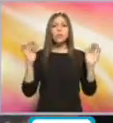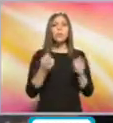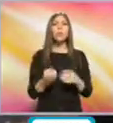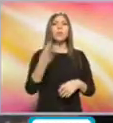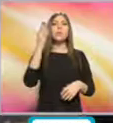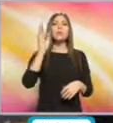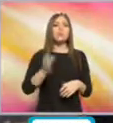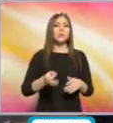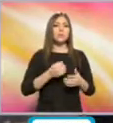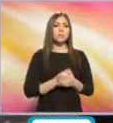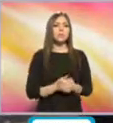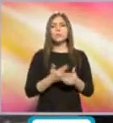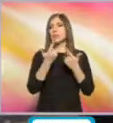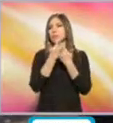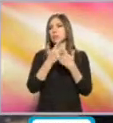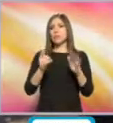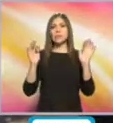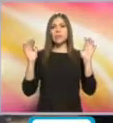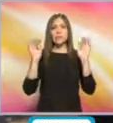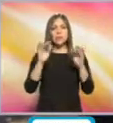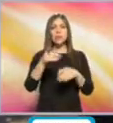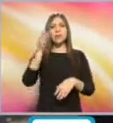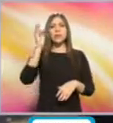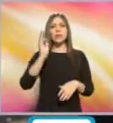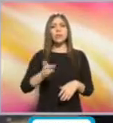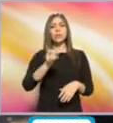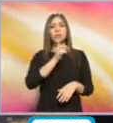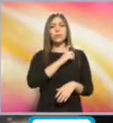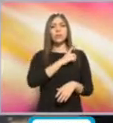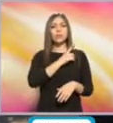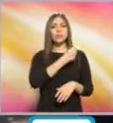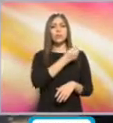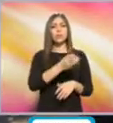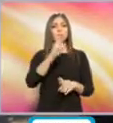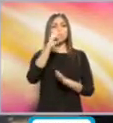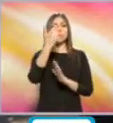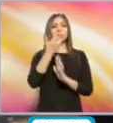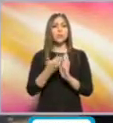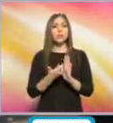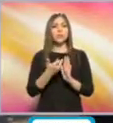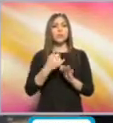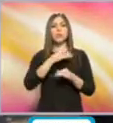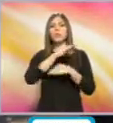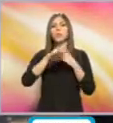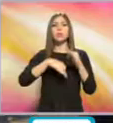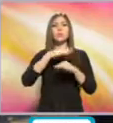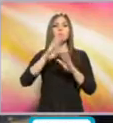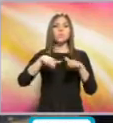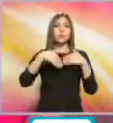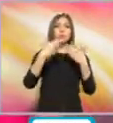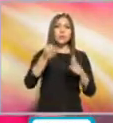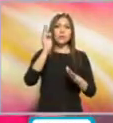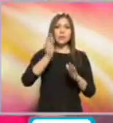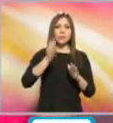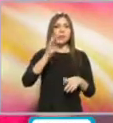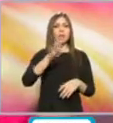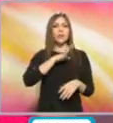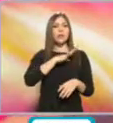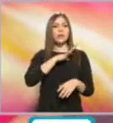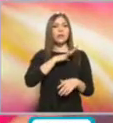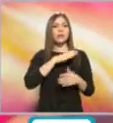cuántos proyectos? Es a nivel general, se van a aceptar los proyectos o todos los que lleguen.